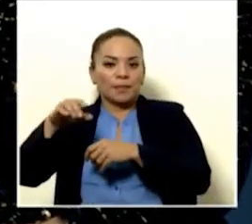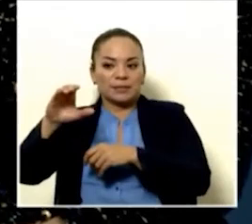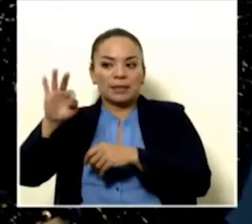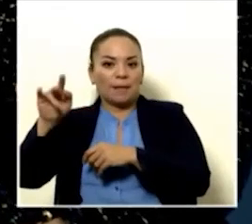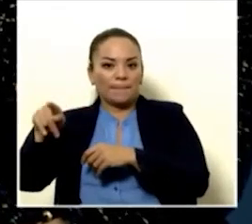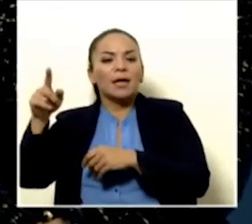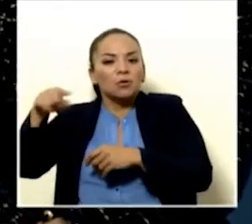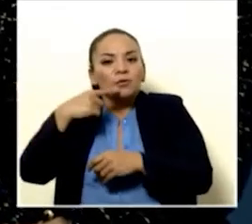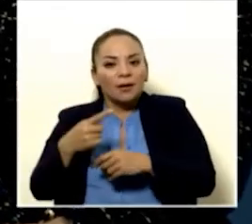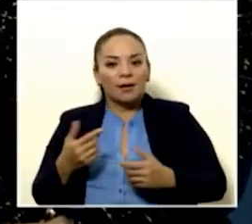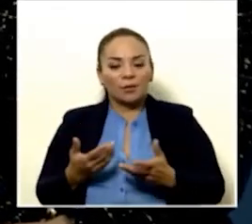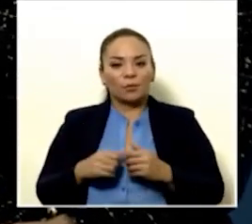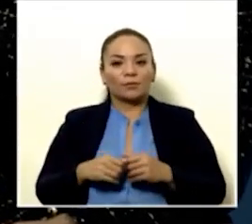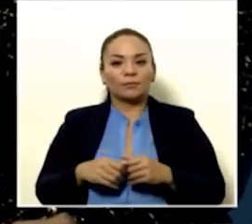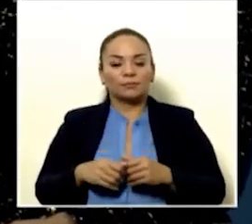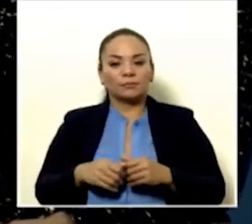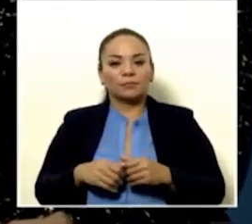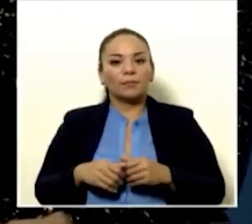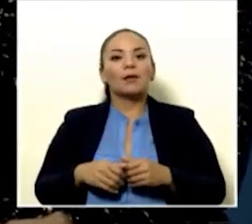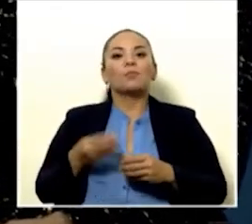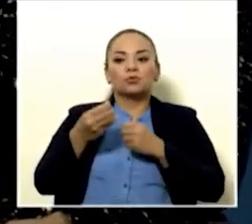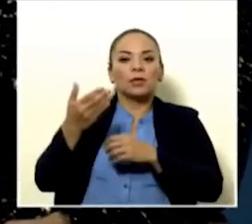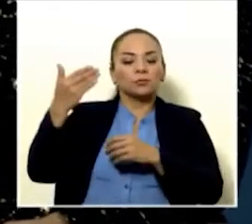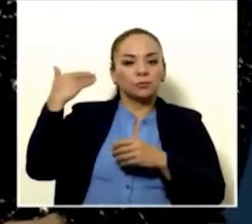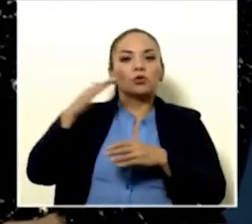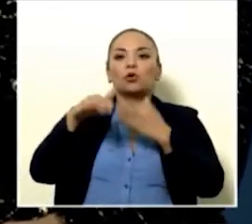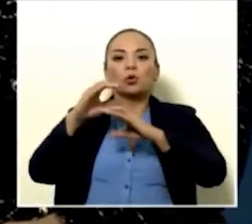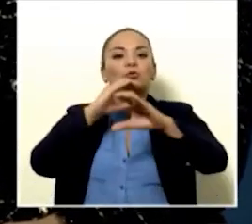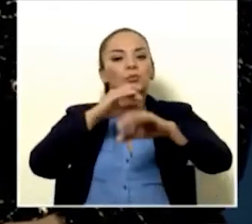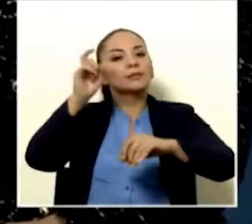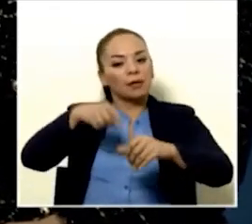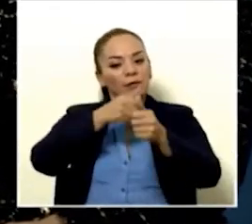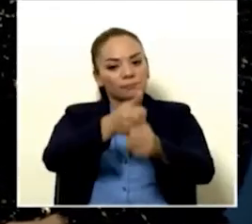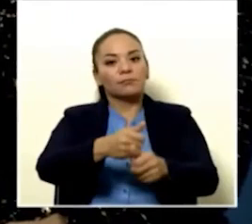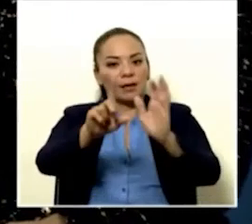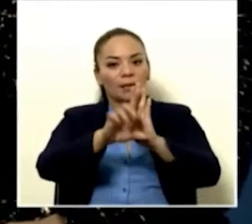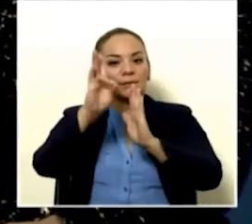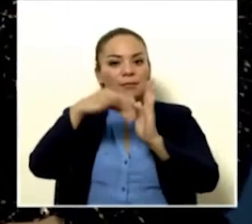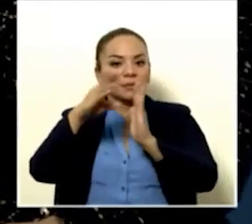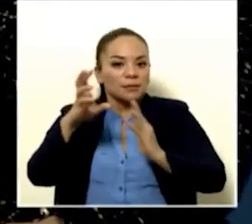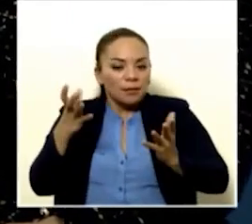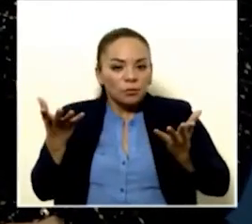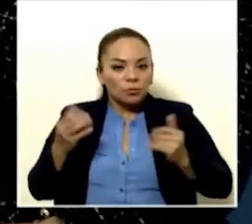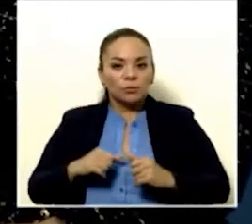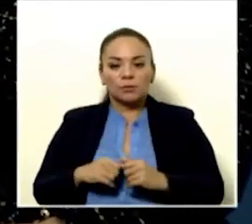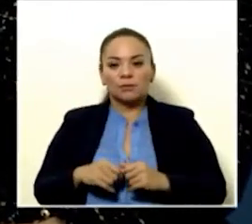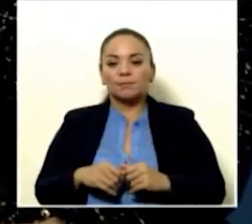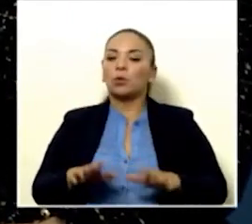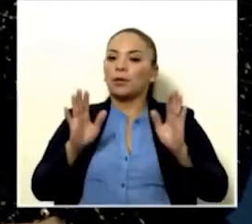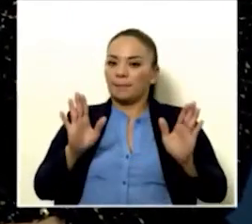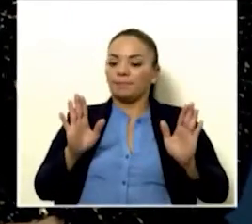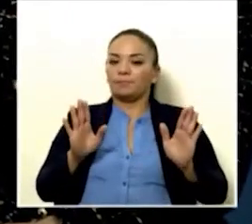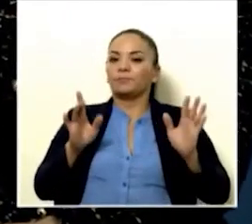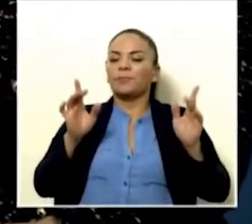nos volvió a indicar que desde hace varios años todas las unidades tienen que estar en apego a esa ley. Lo que va a pasar